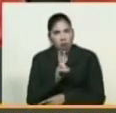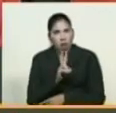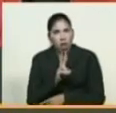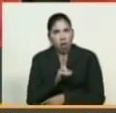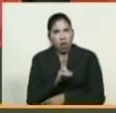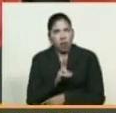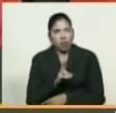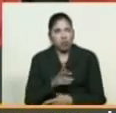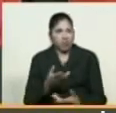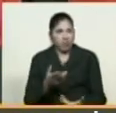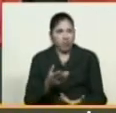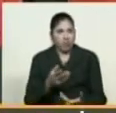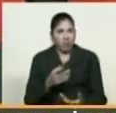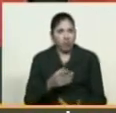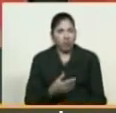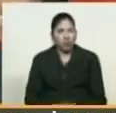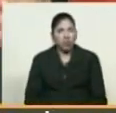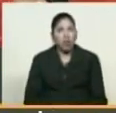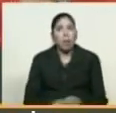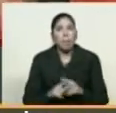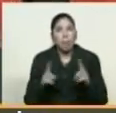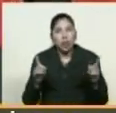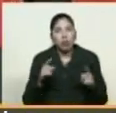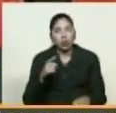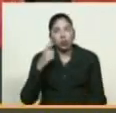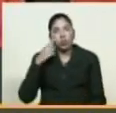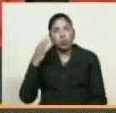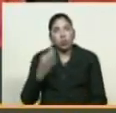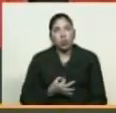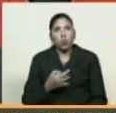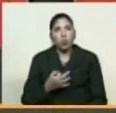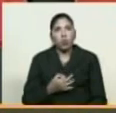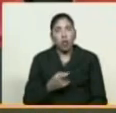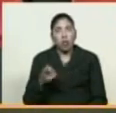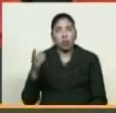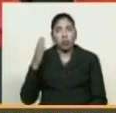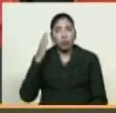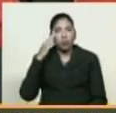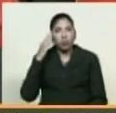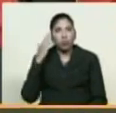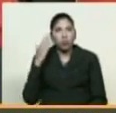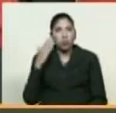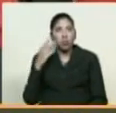ser otra cosa. Pero seguramente no, porque ellos, sabes que ellos son